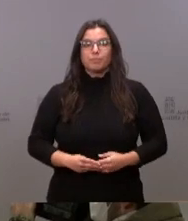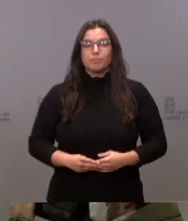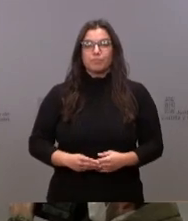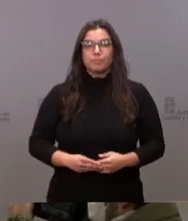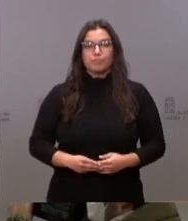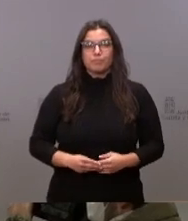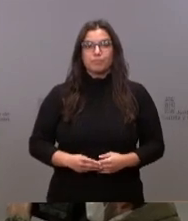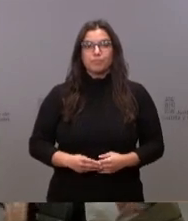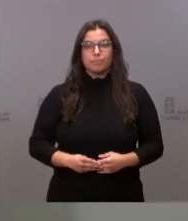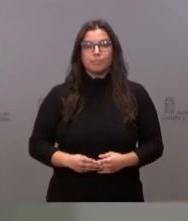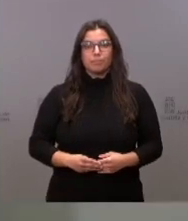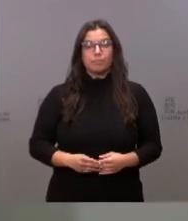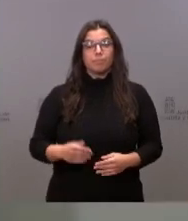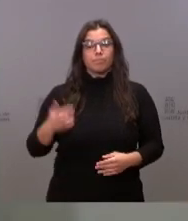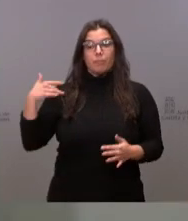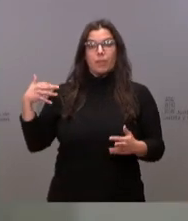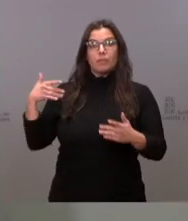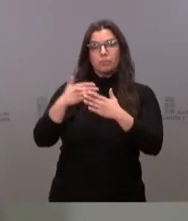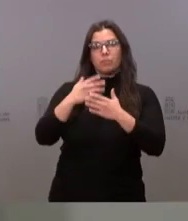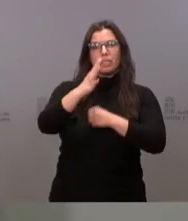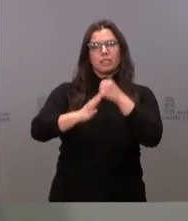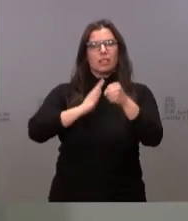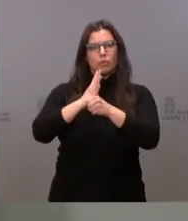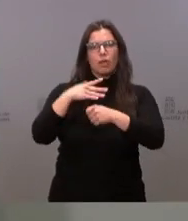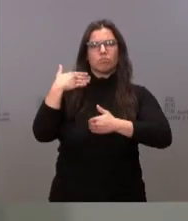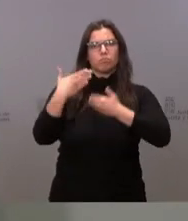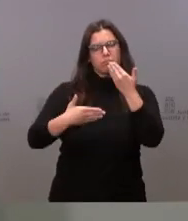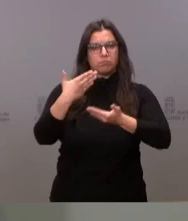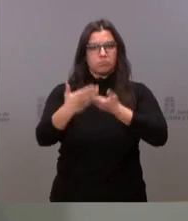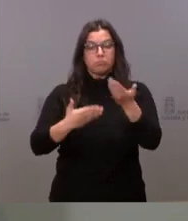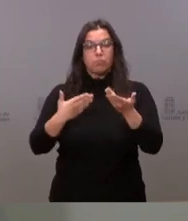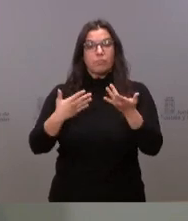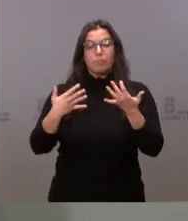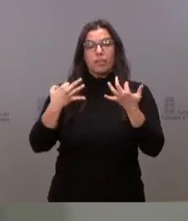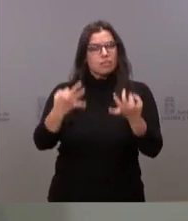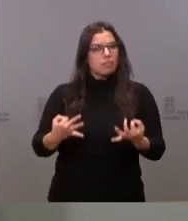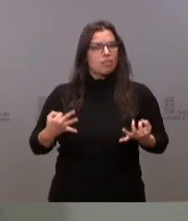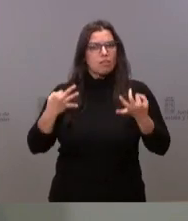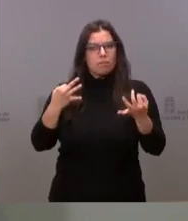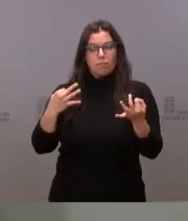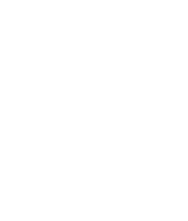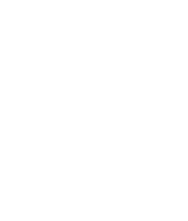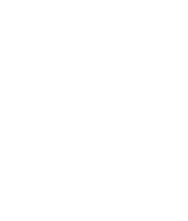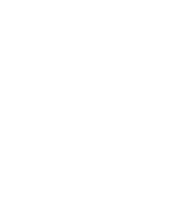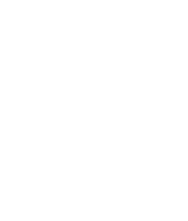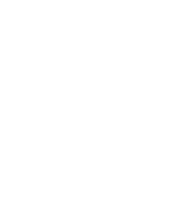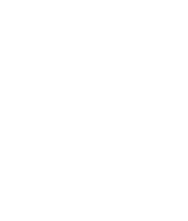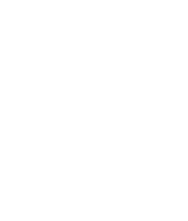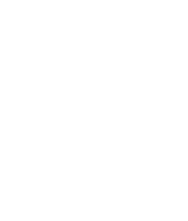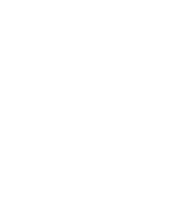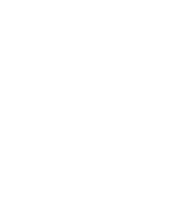Llevamos gran parte de la legislatura avanzada y en todo momento he actuado con